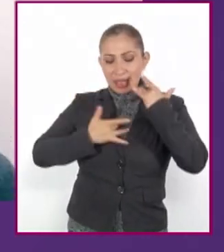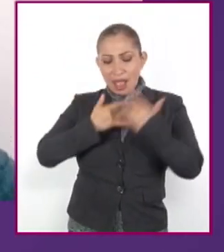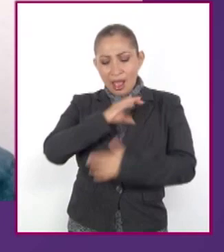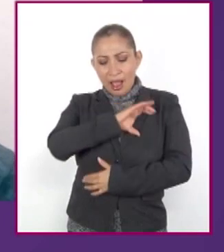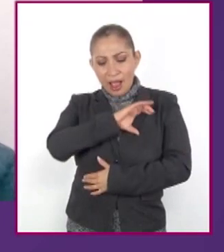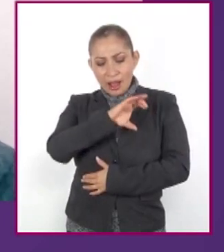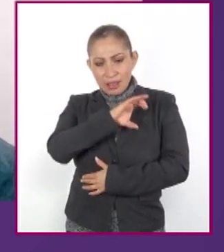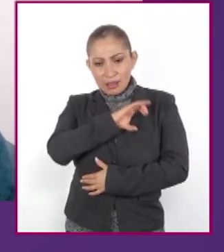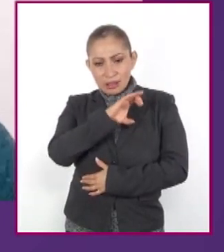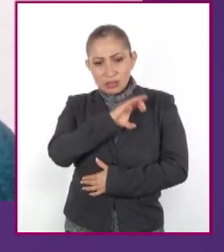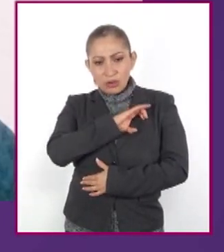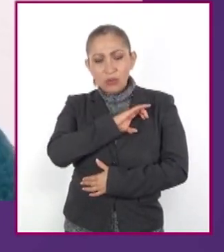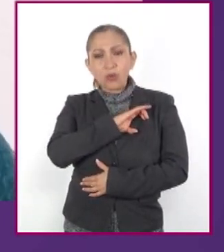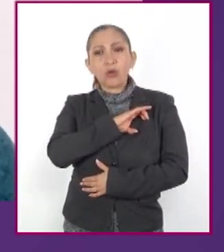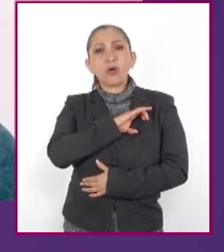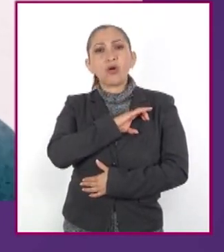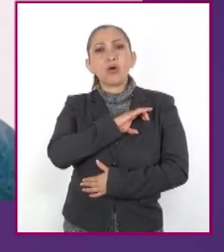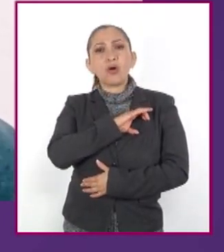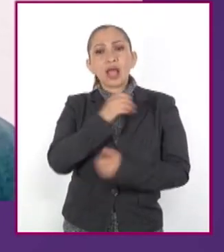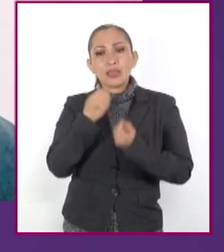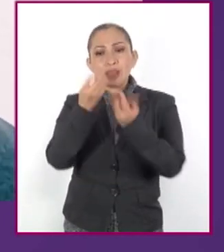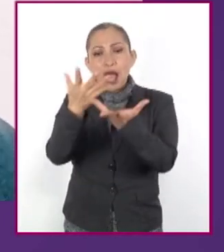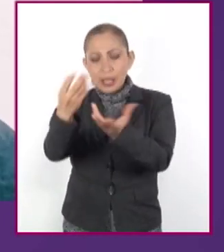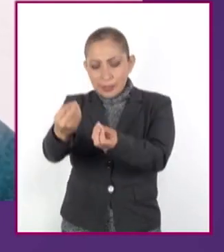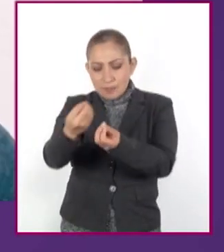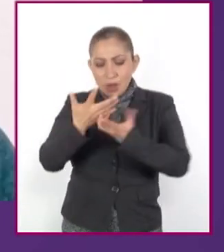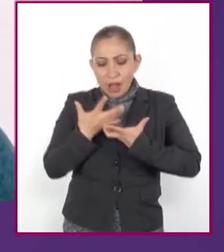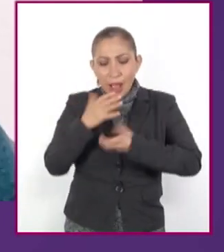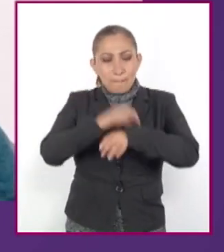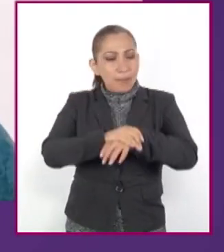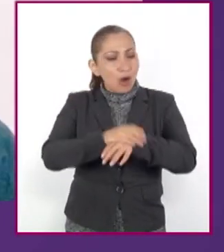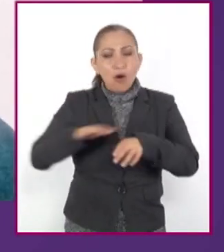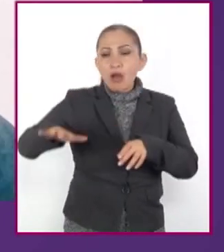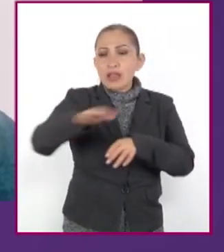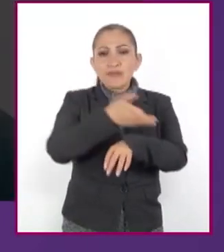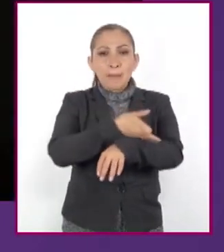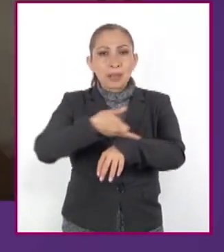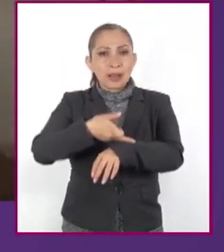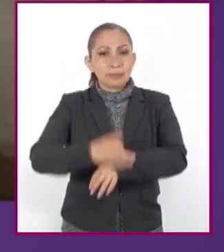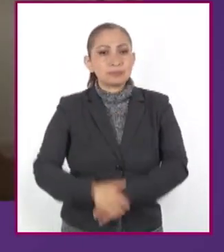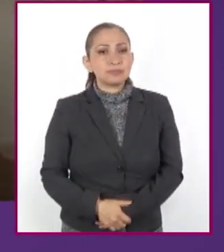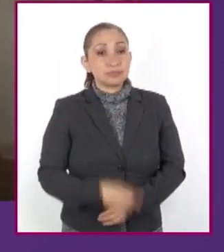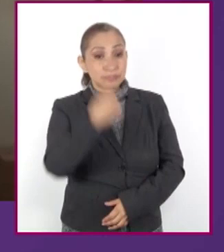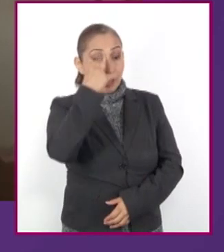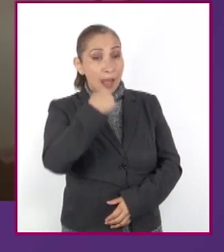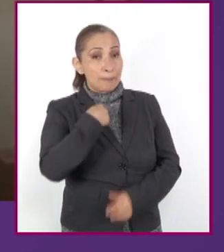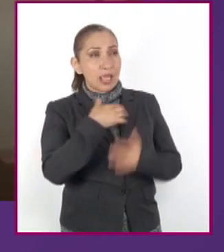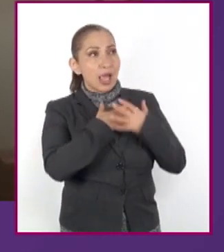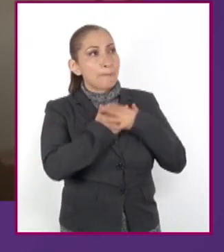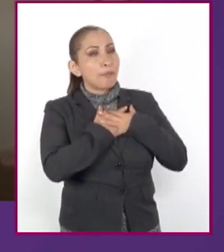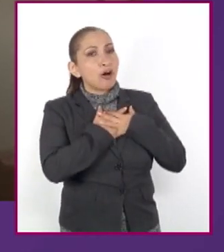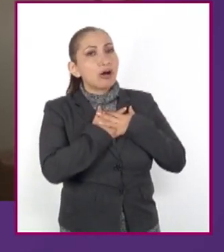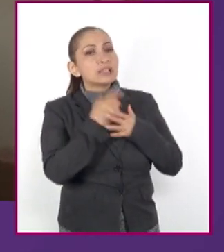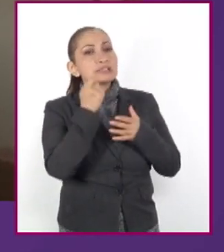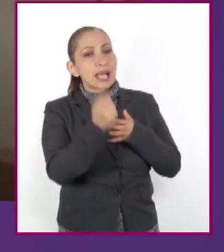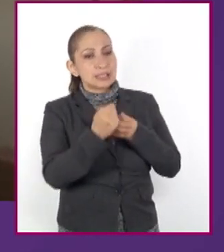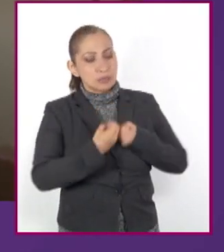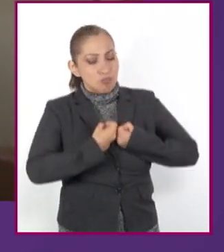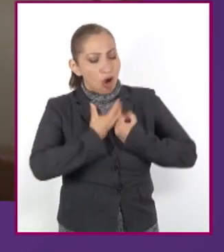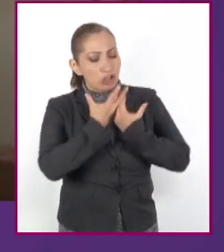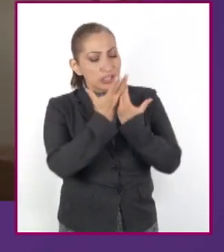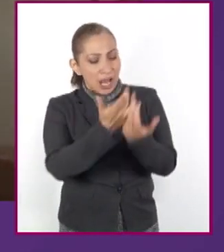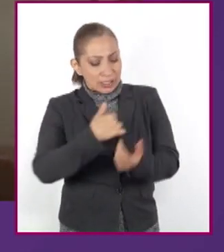cariño que das o que te dan amigos o familiares. Para mí el amor es expresar